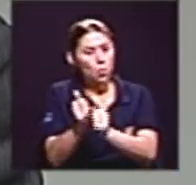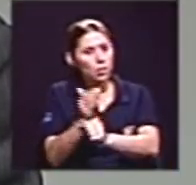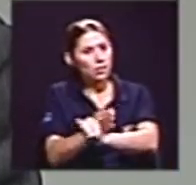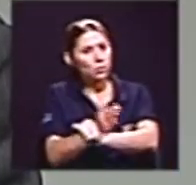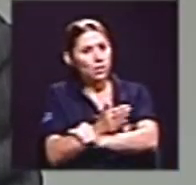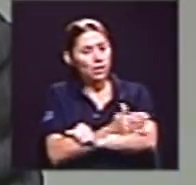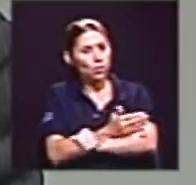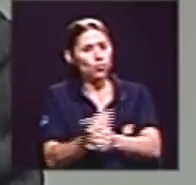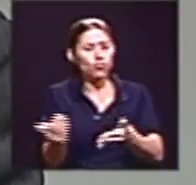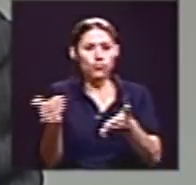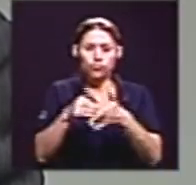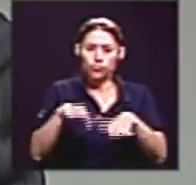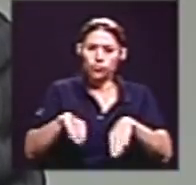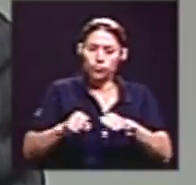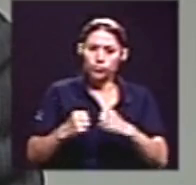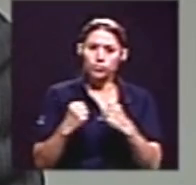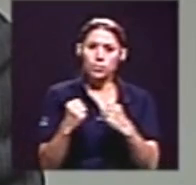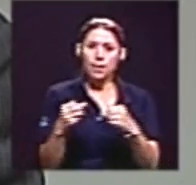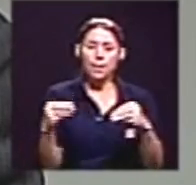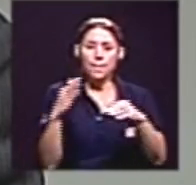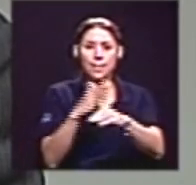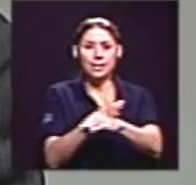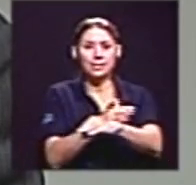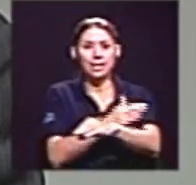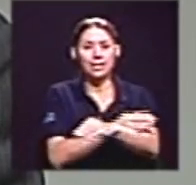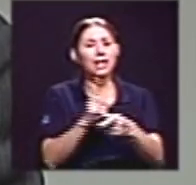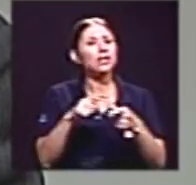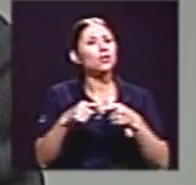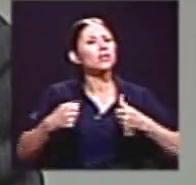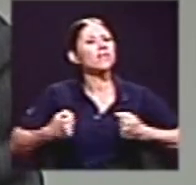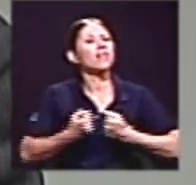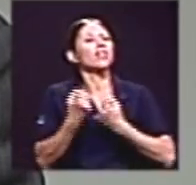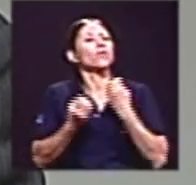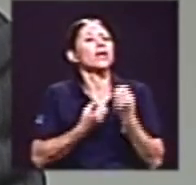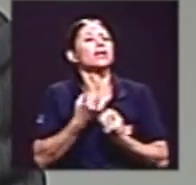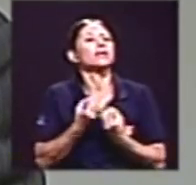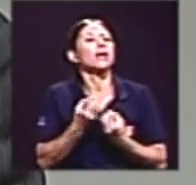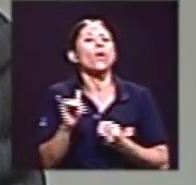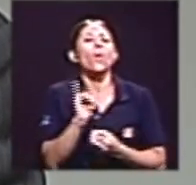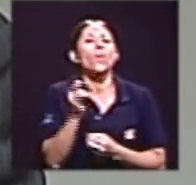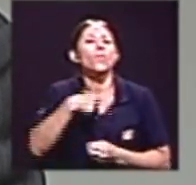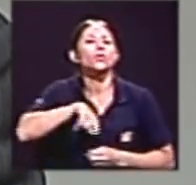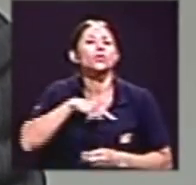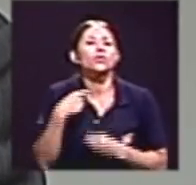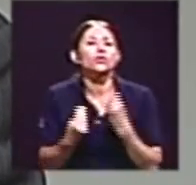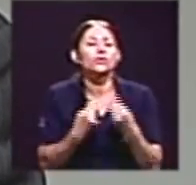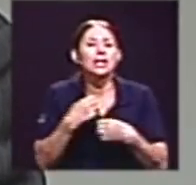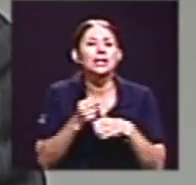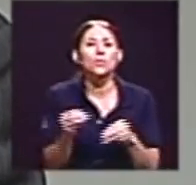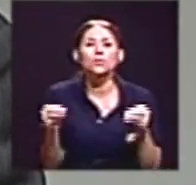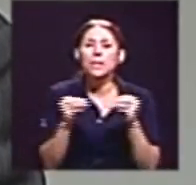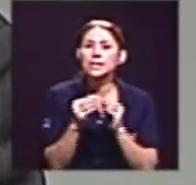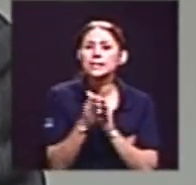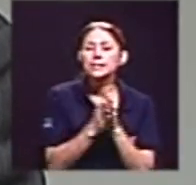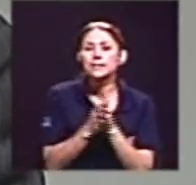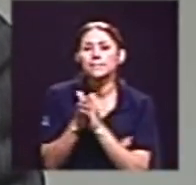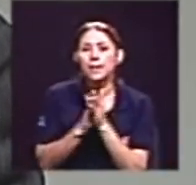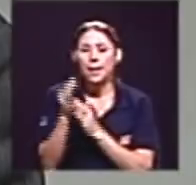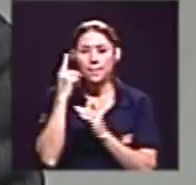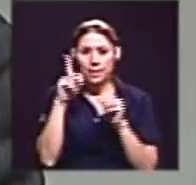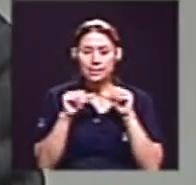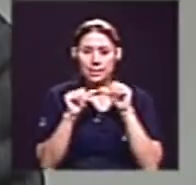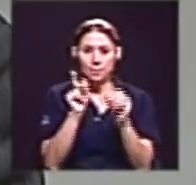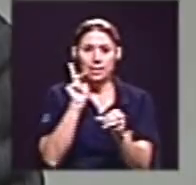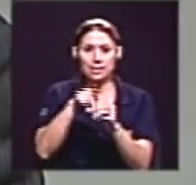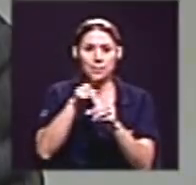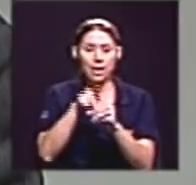más lenta, el gran reto va a ser cómo nos hacemos más eficientes. Es decir, cómo hacemos para poder seguir participando de los beneficios